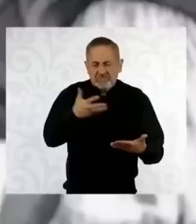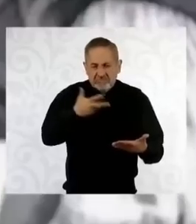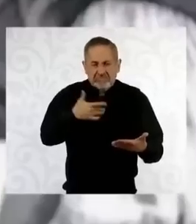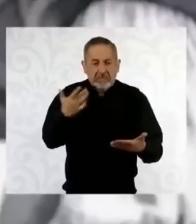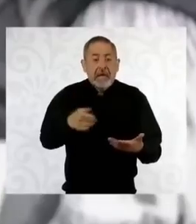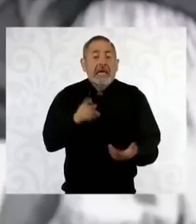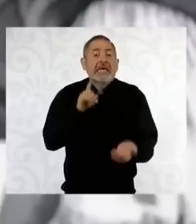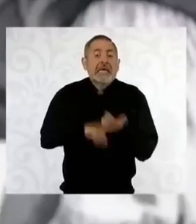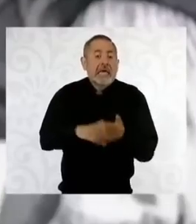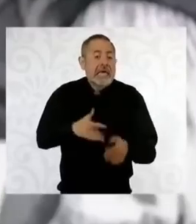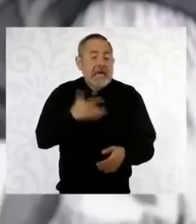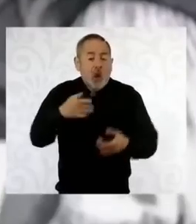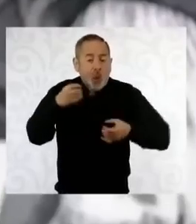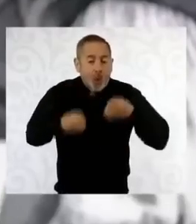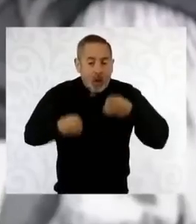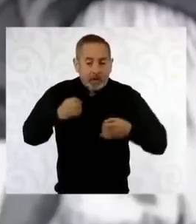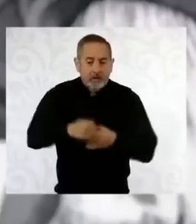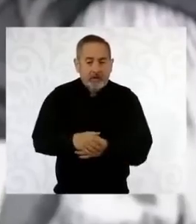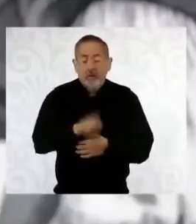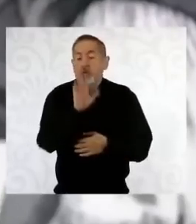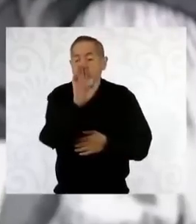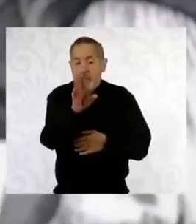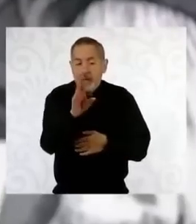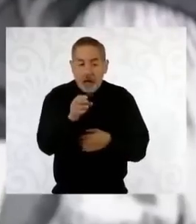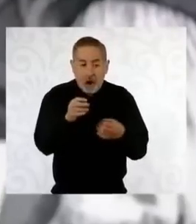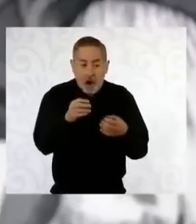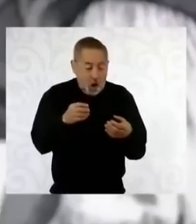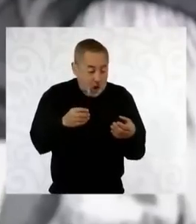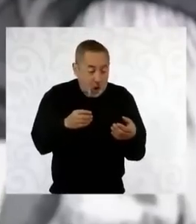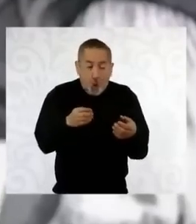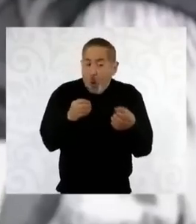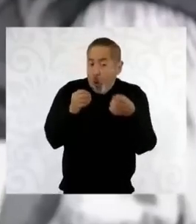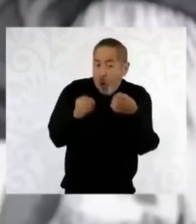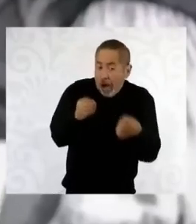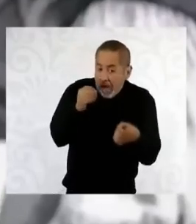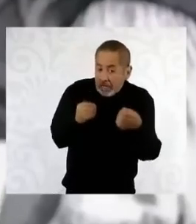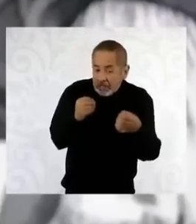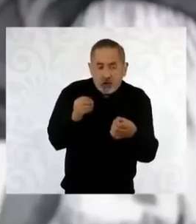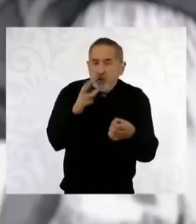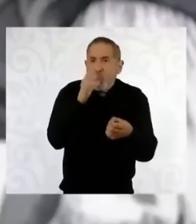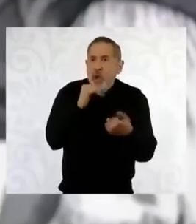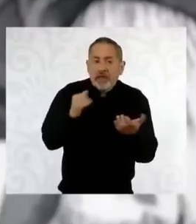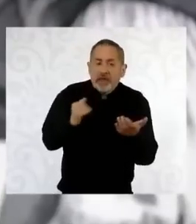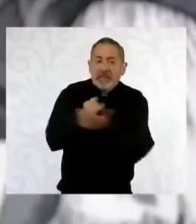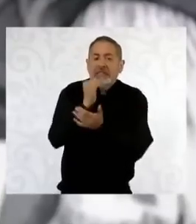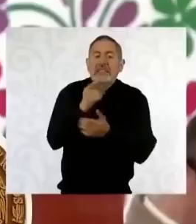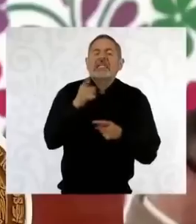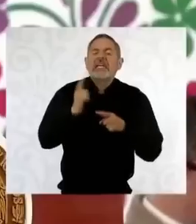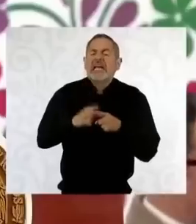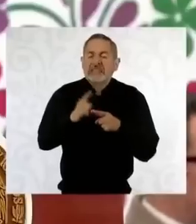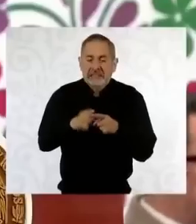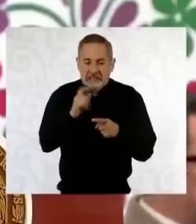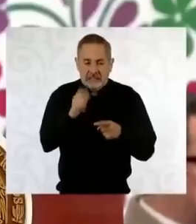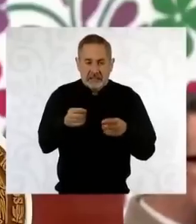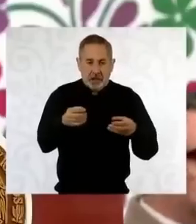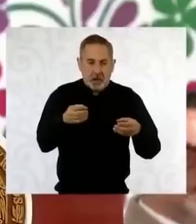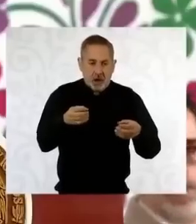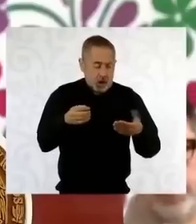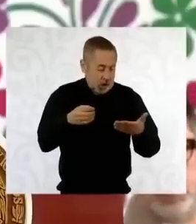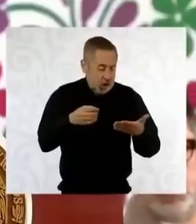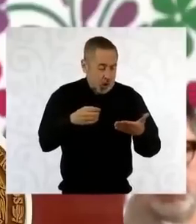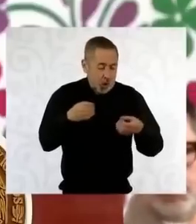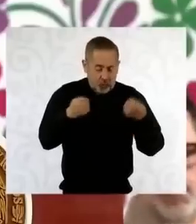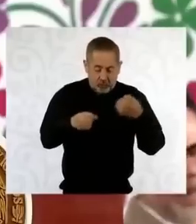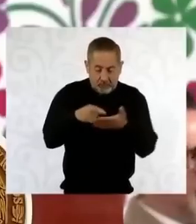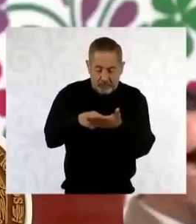juez. Lo que el juez ya no puede determinar en esa particularidad de los delitos es si lleva su juicio